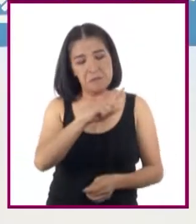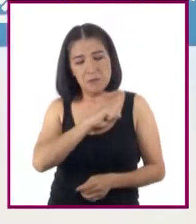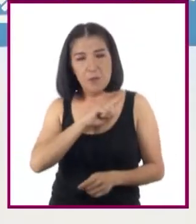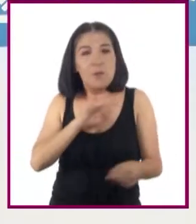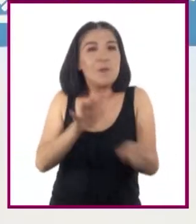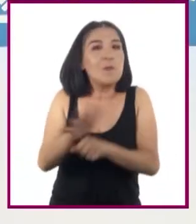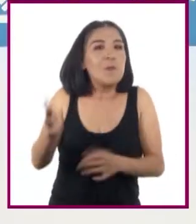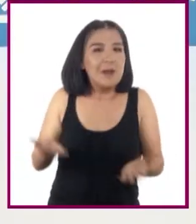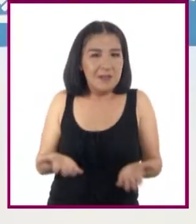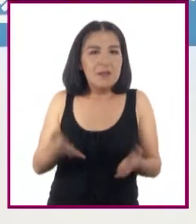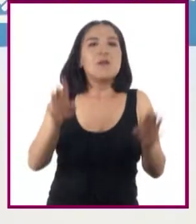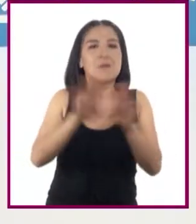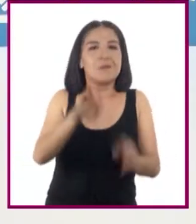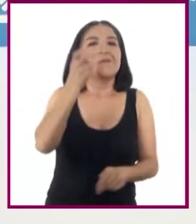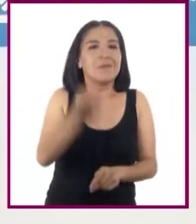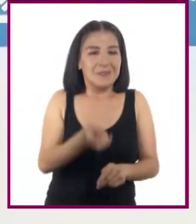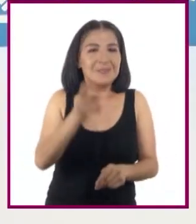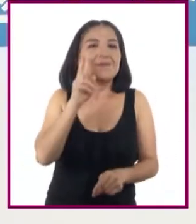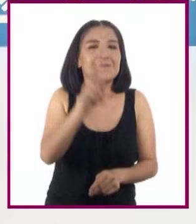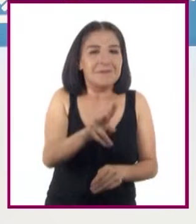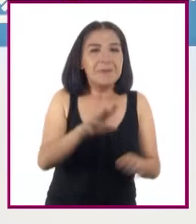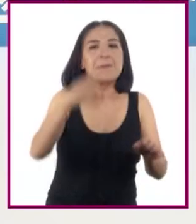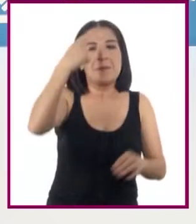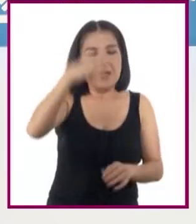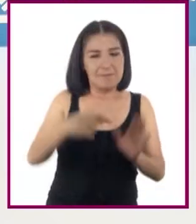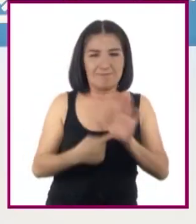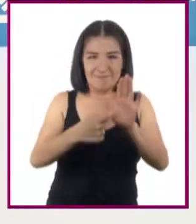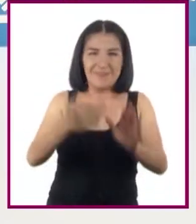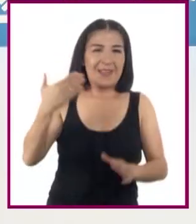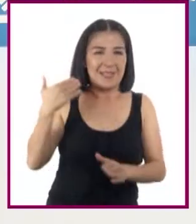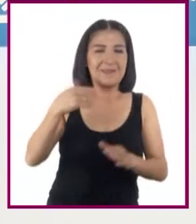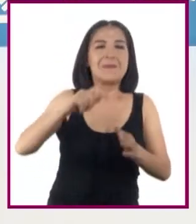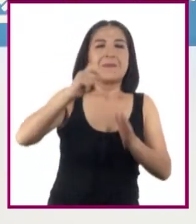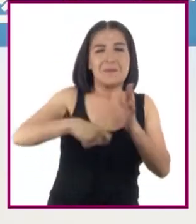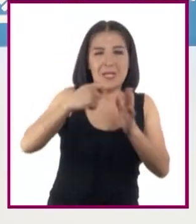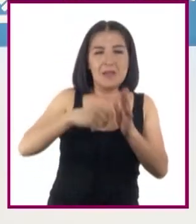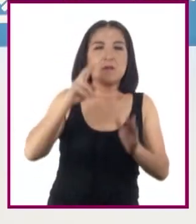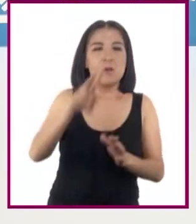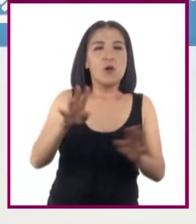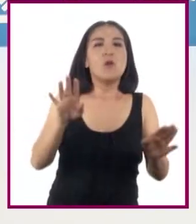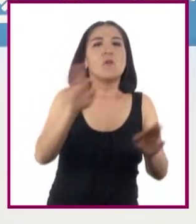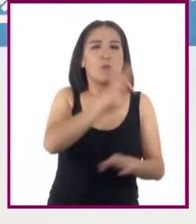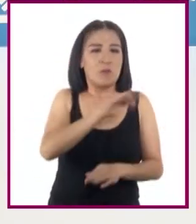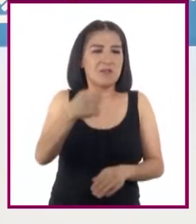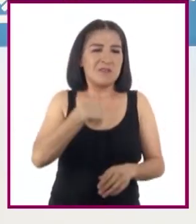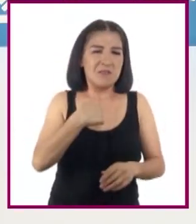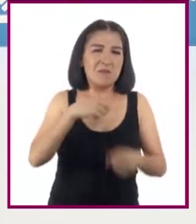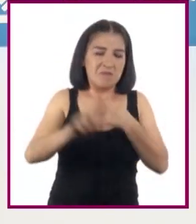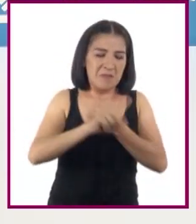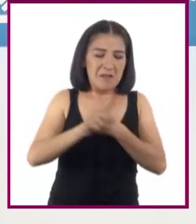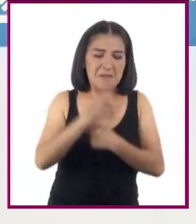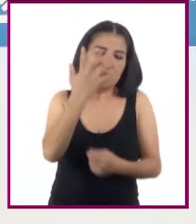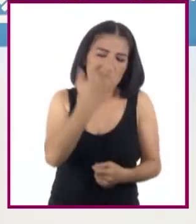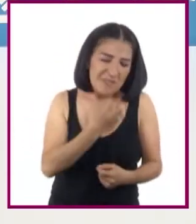sustancias tiene que ver con esto y se menciona también en el video. Si podemos o no hablar de nuestros problemas, ¿Y qué hacemos